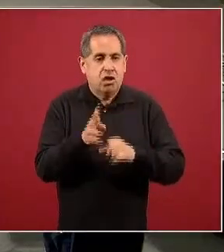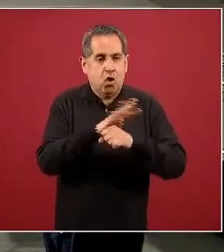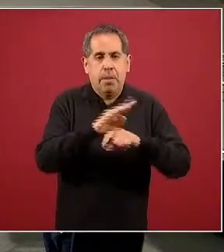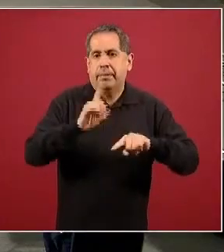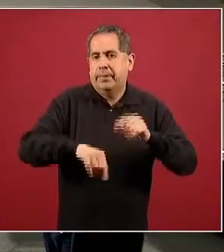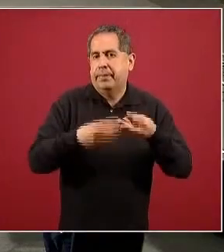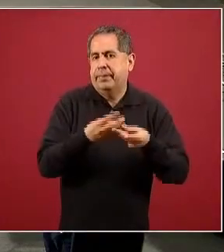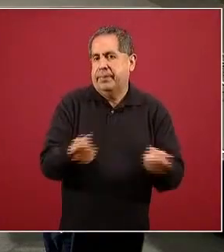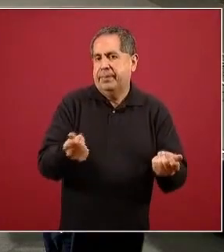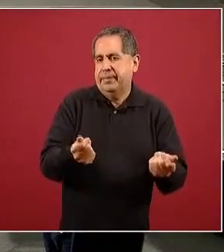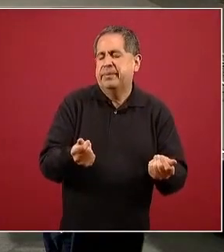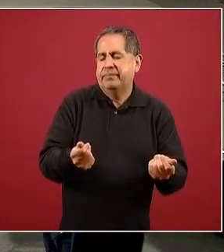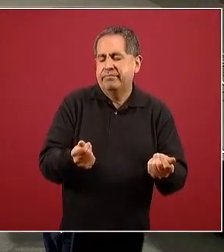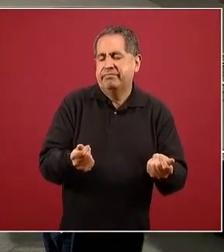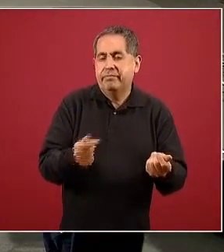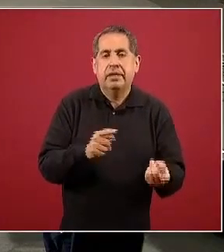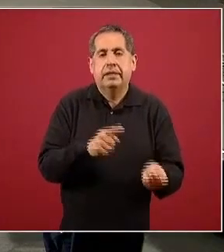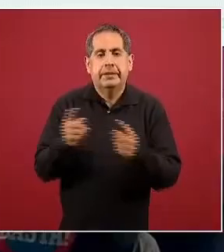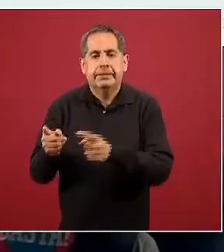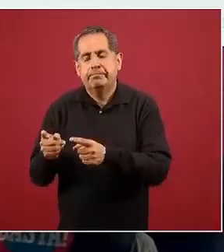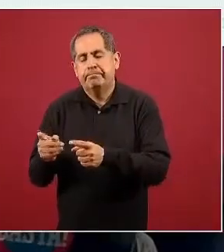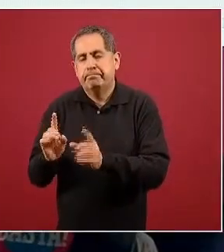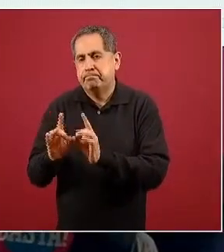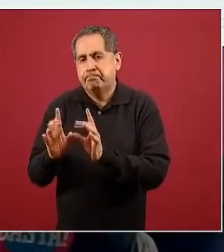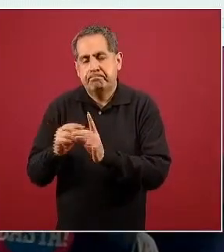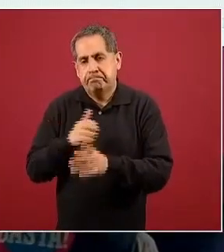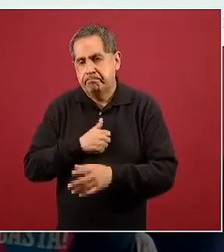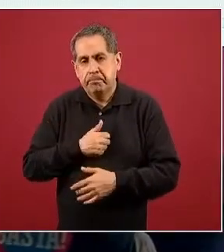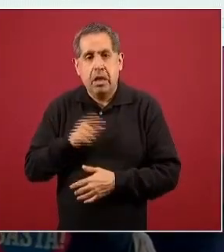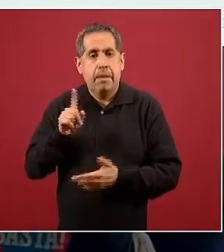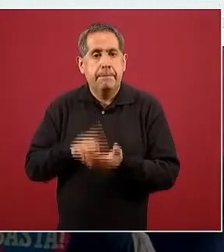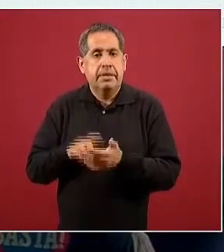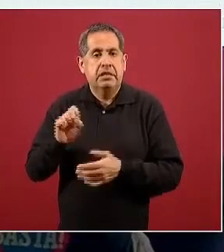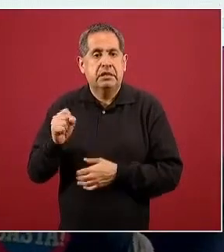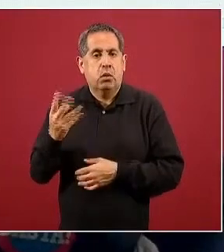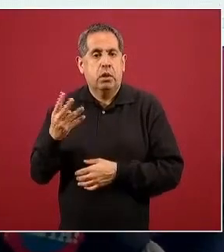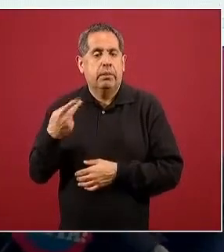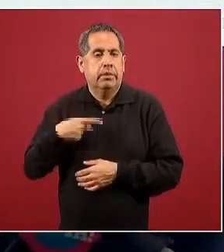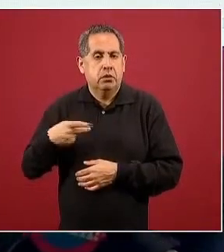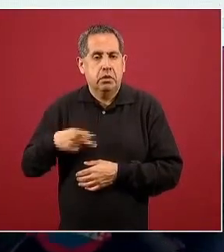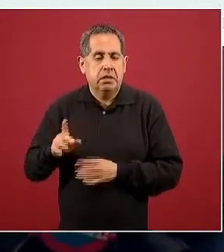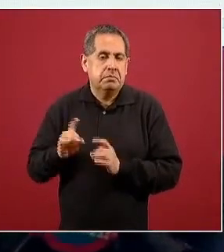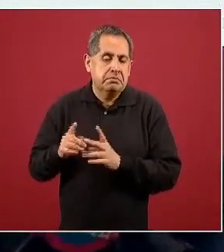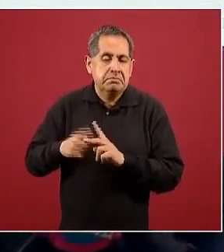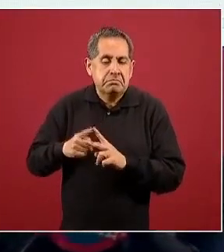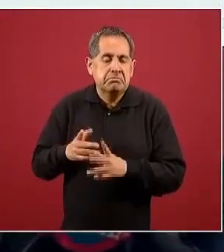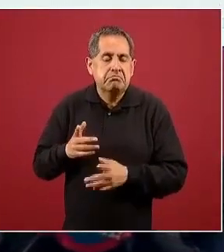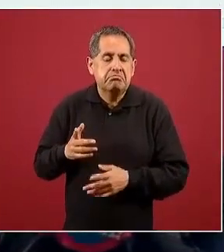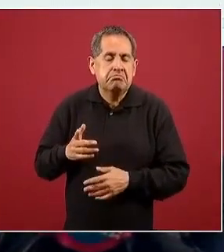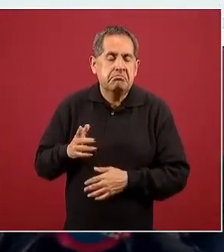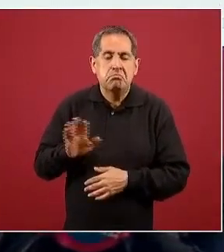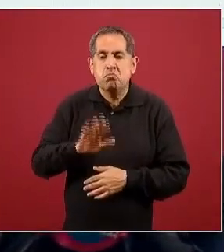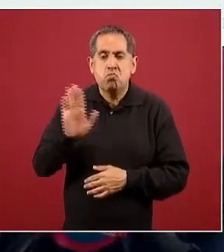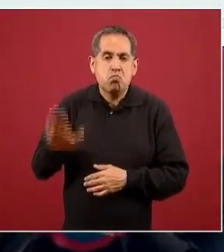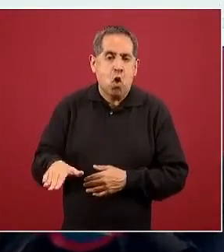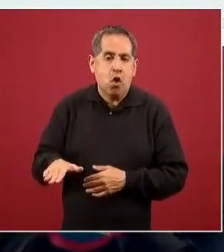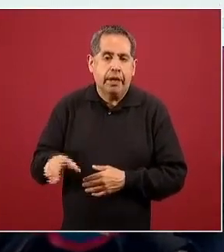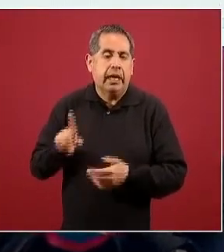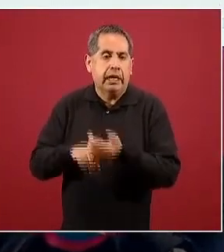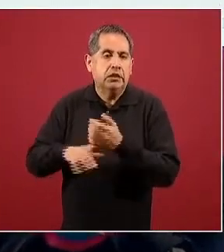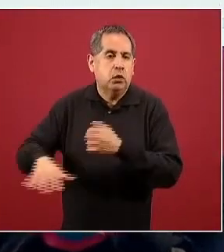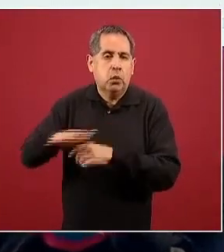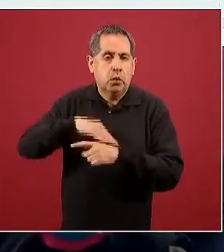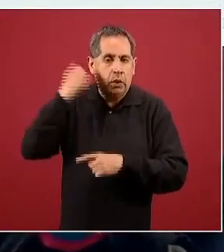la enfermedad COVID-19, y desafortunadamente 1.064 personas se estima que han perdido la vida en